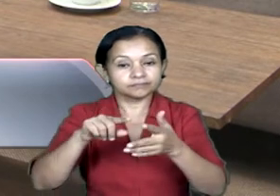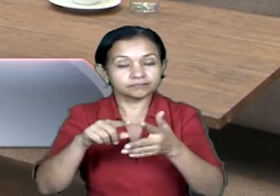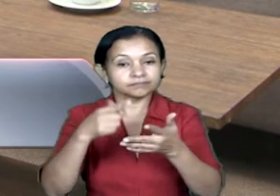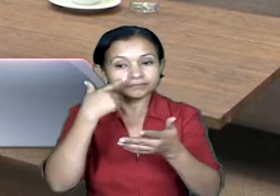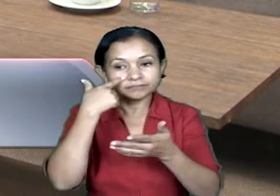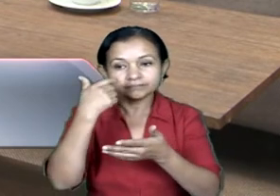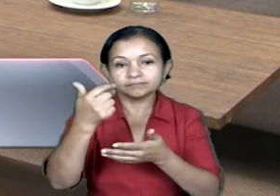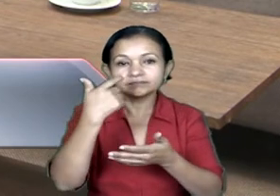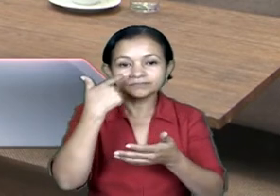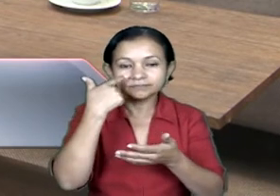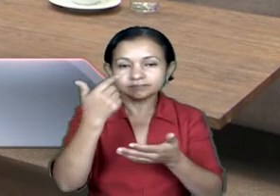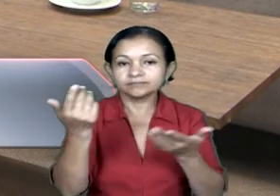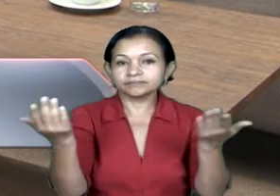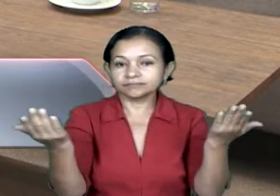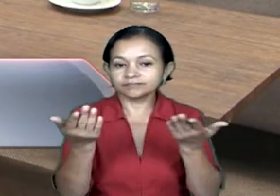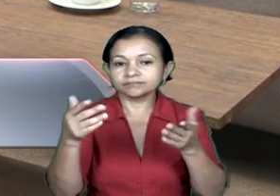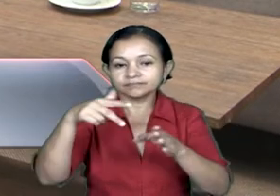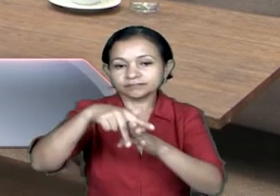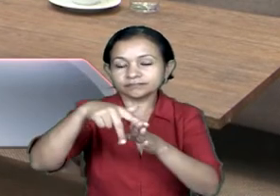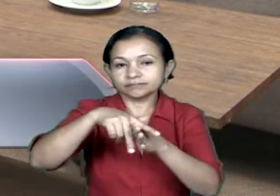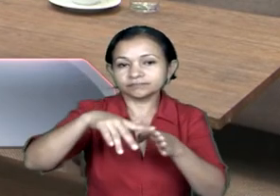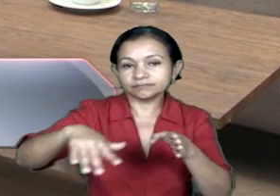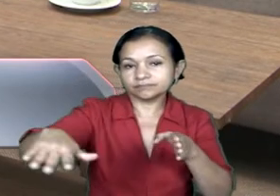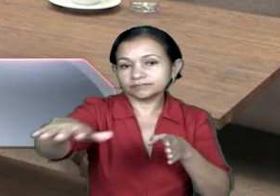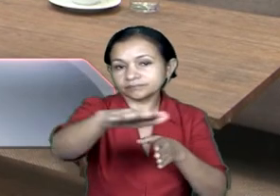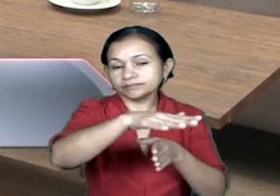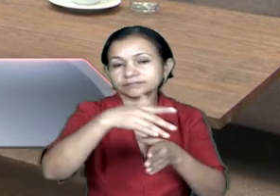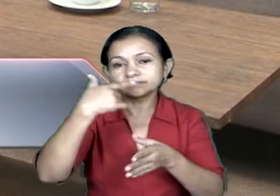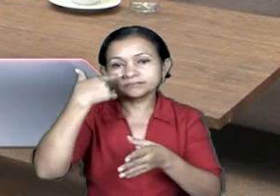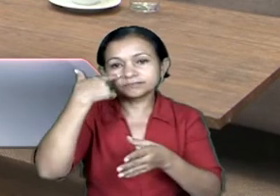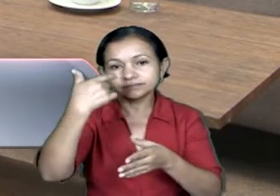situación en el campo. Y, por ejemplo,